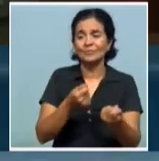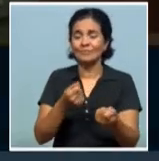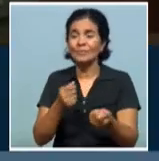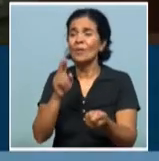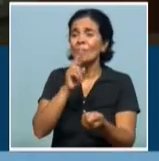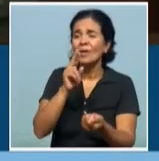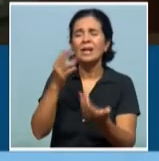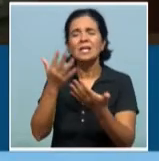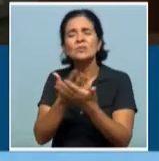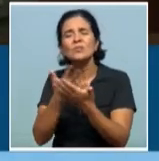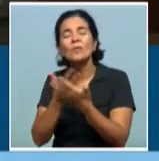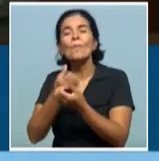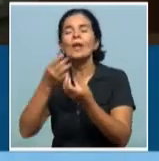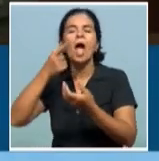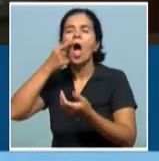varones.